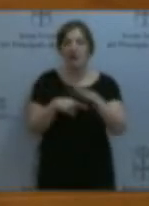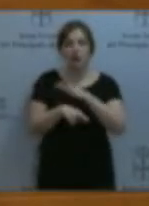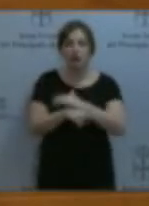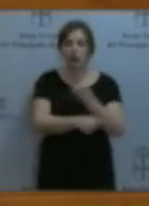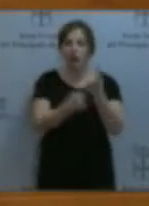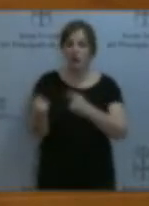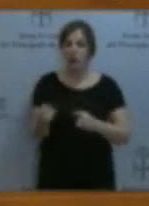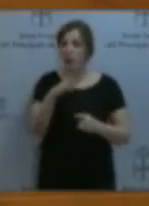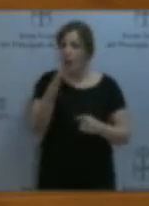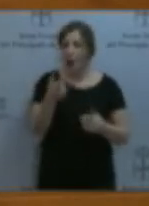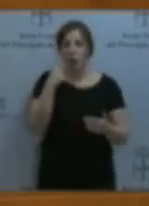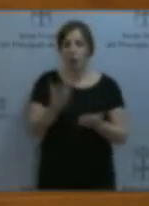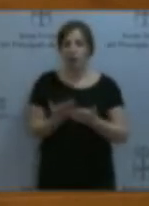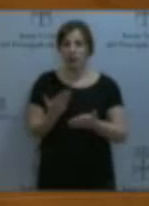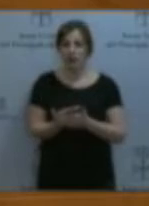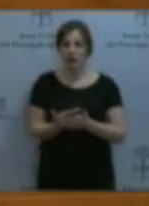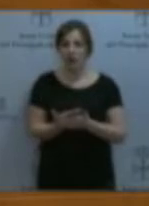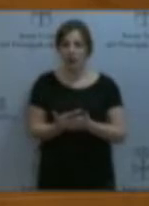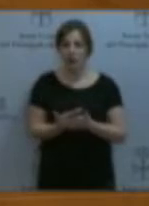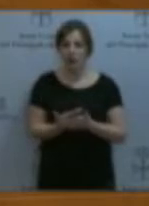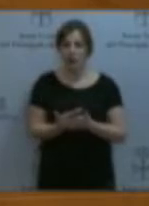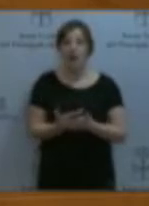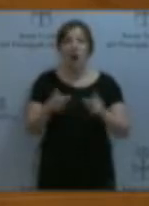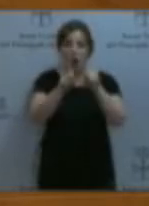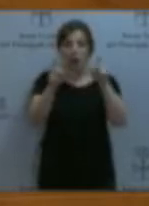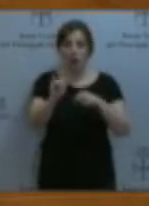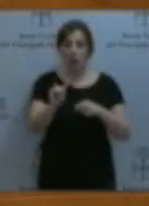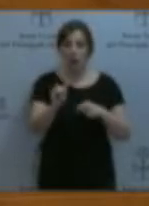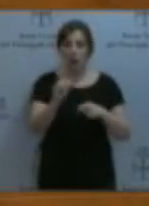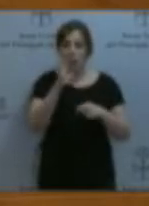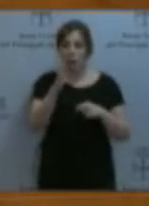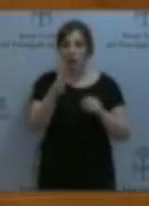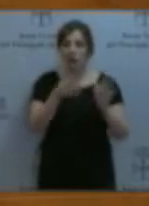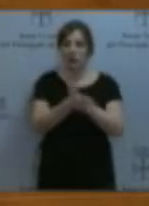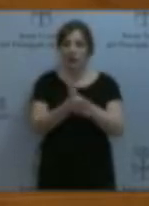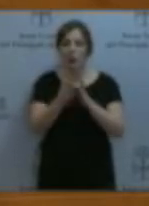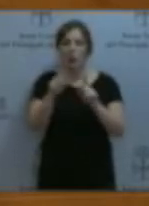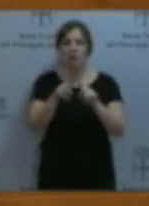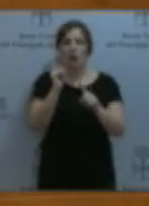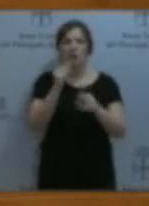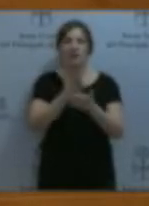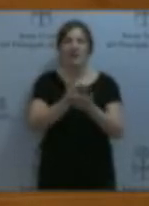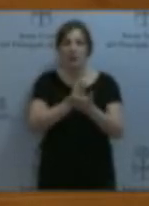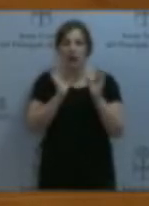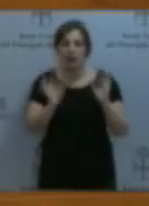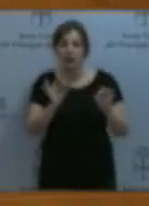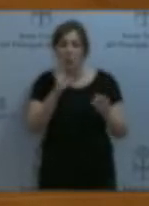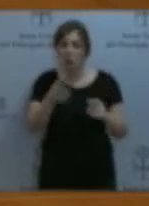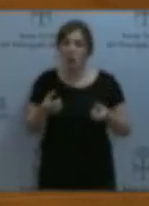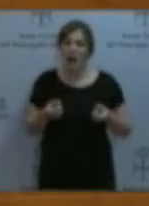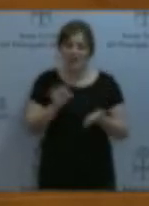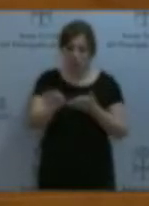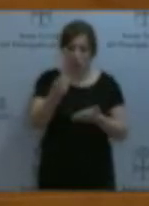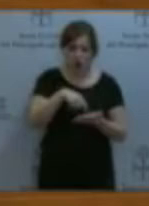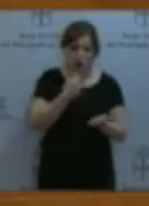necesarios para al menos justificar la existencia de bastantes de estos órganos que operan como simples intermediarios, encareciendo el coste de los servicios que pagamos